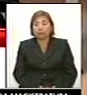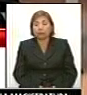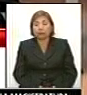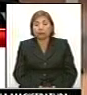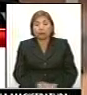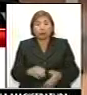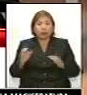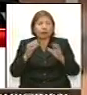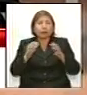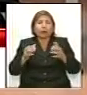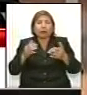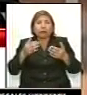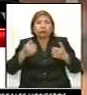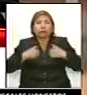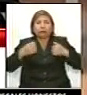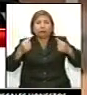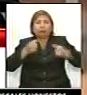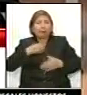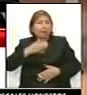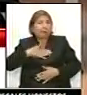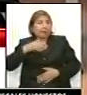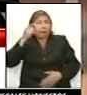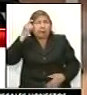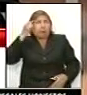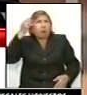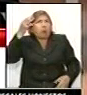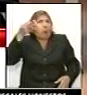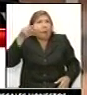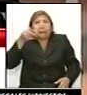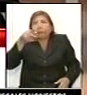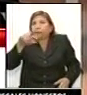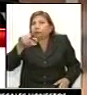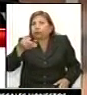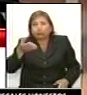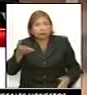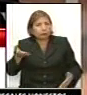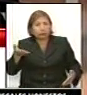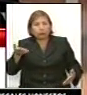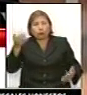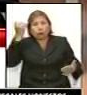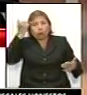Llegamos a hacer cosas físicas que nunca me hubiera imaginado.